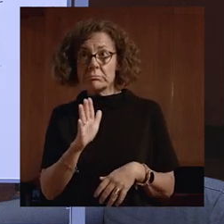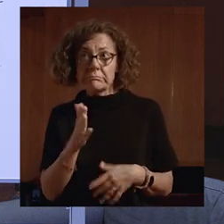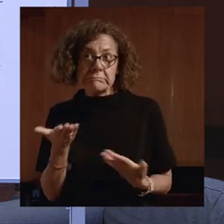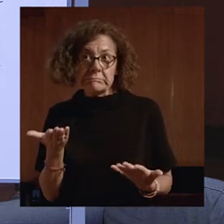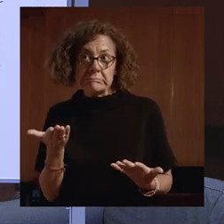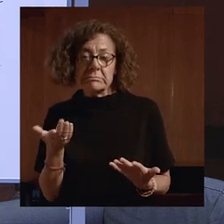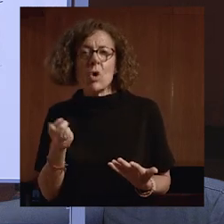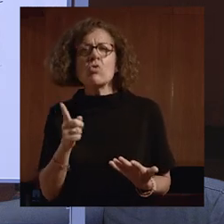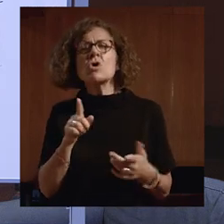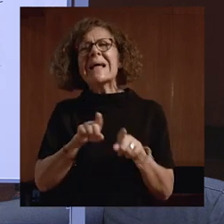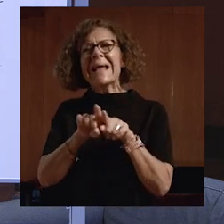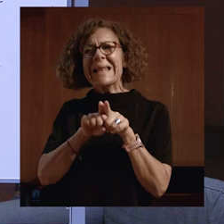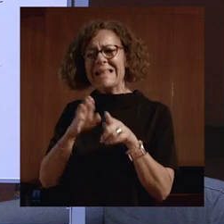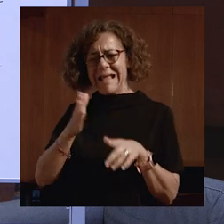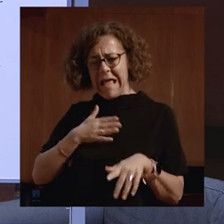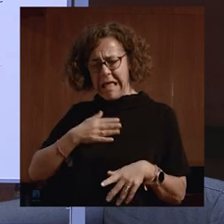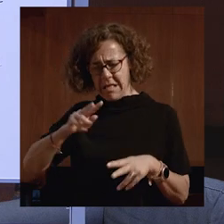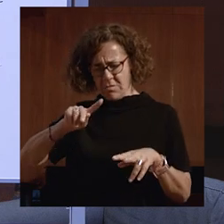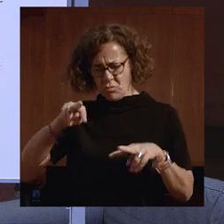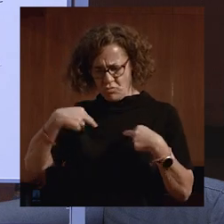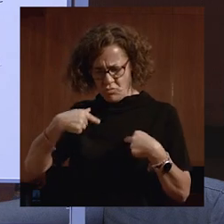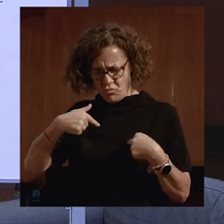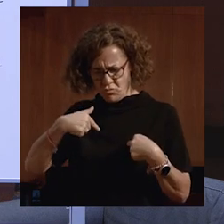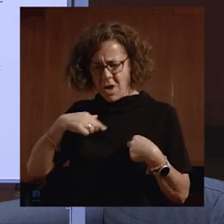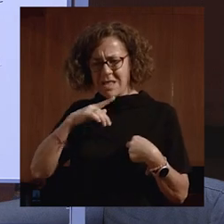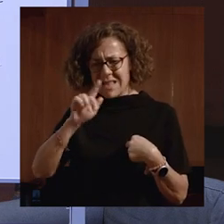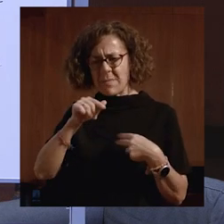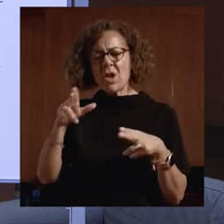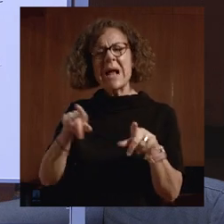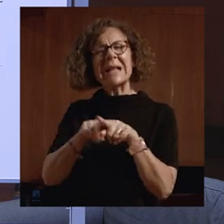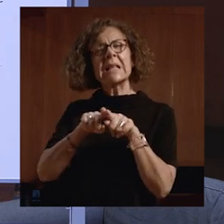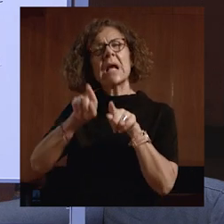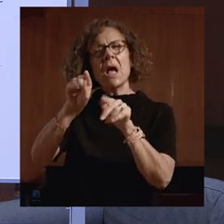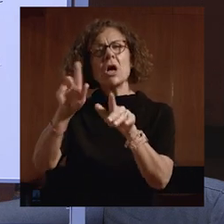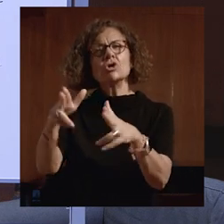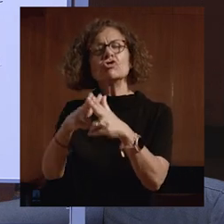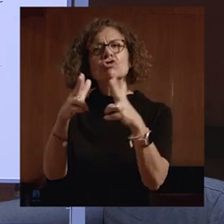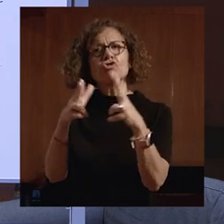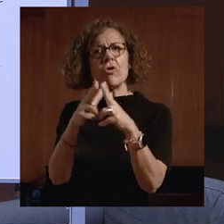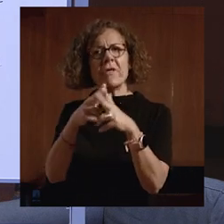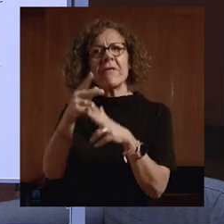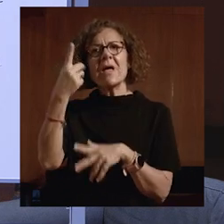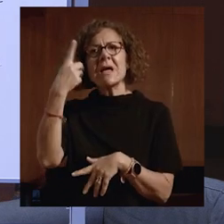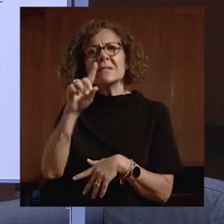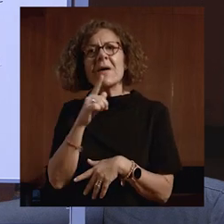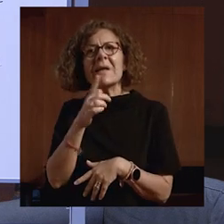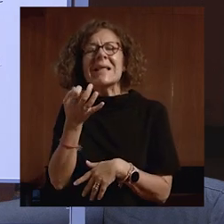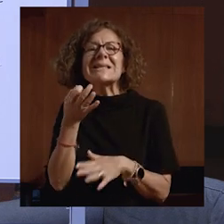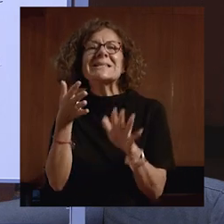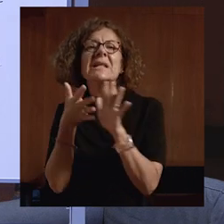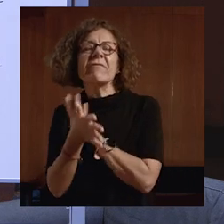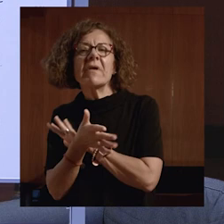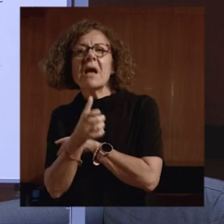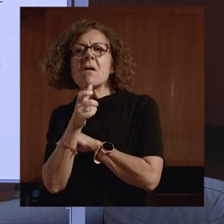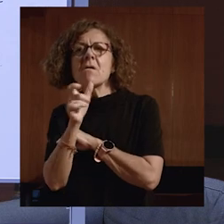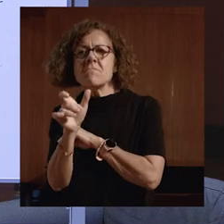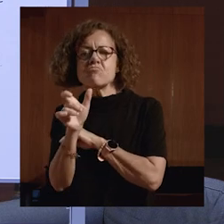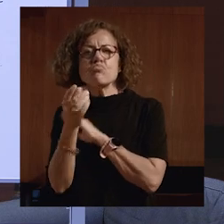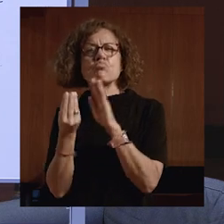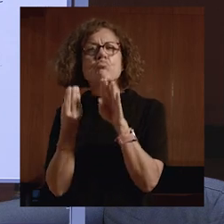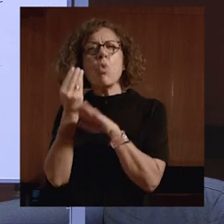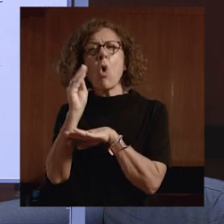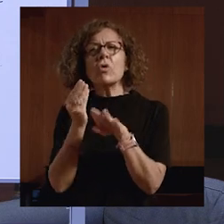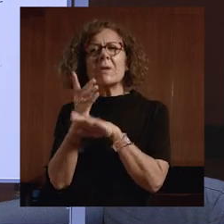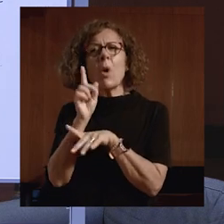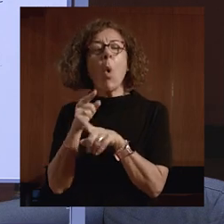no es tanto una crítica a nosotros, sino una crítica a la sociedad y a su capacidad de dar significado a la palabra productividad